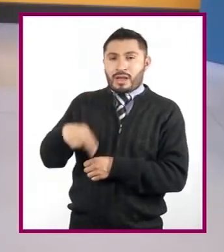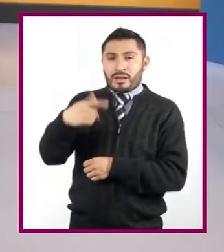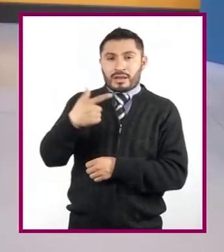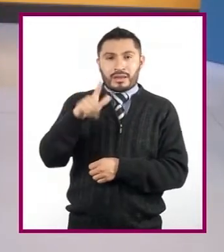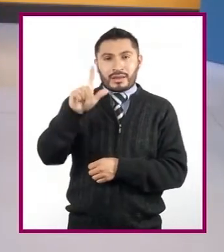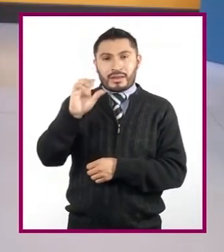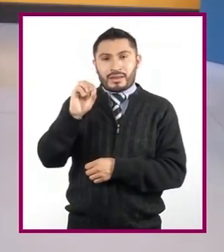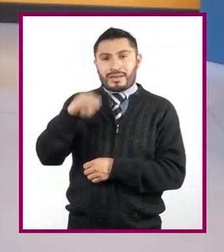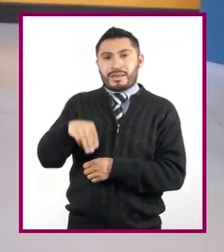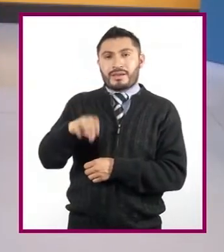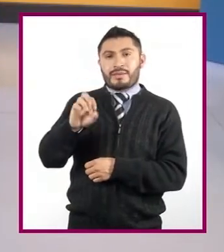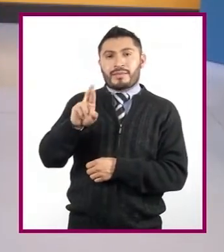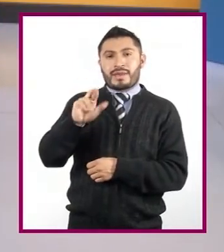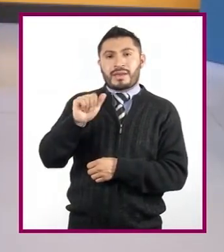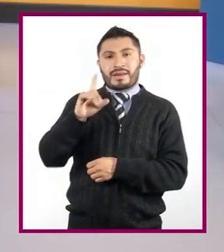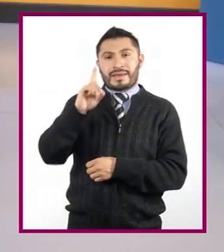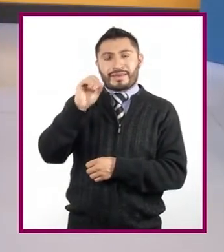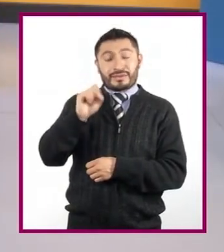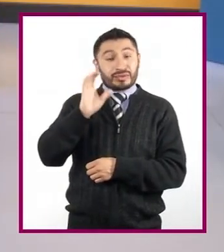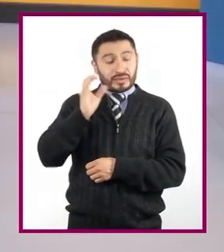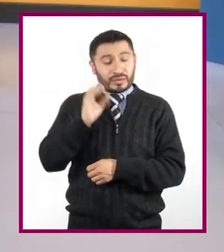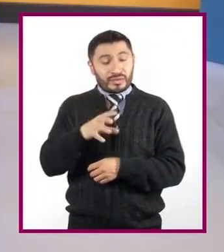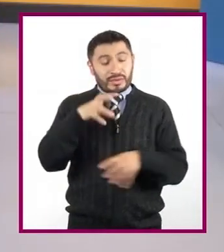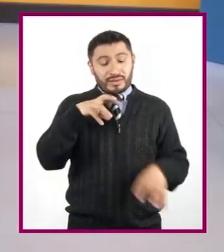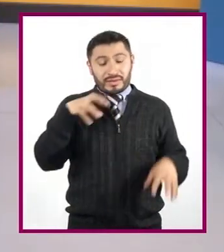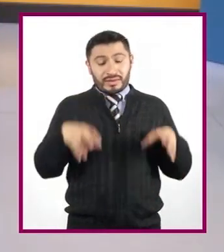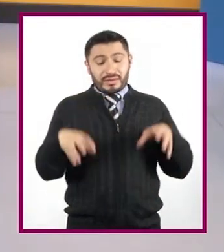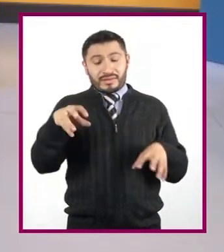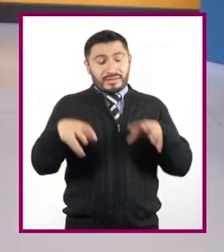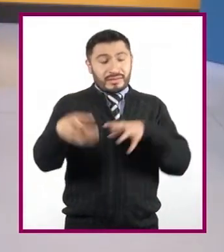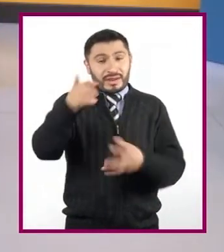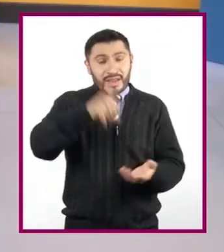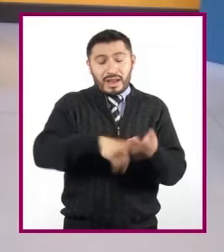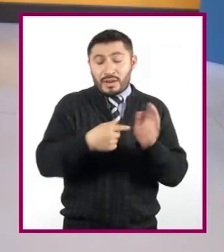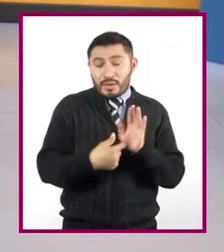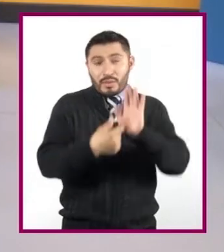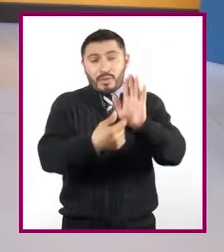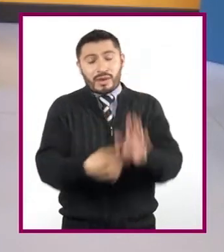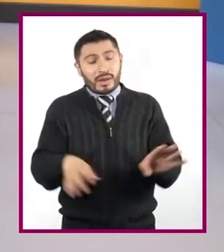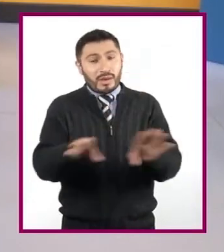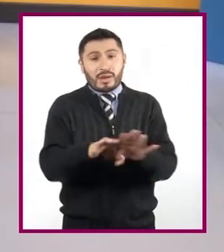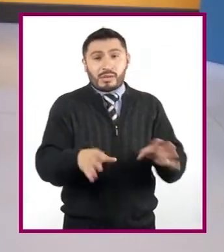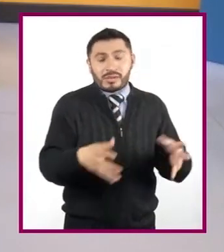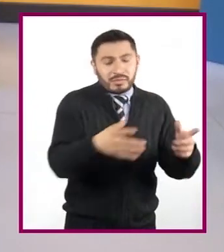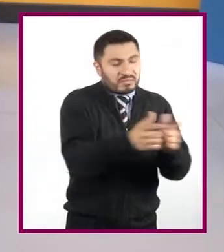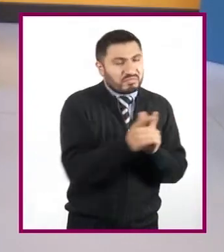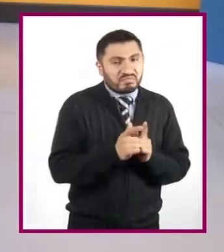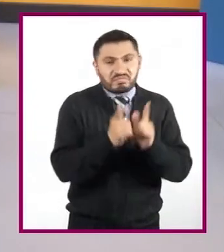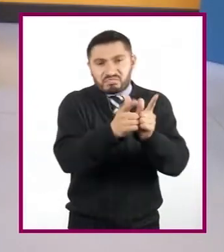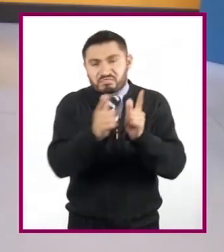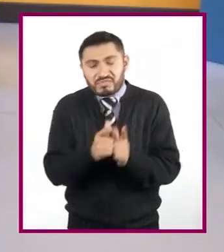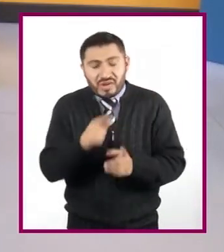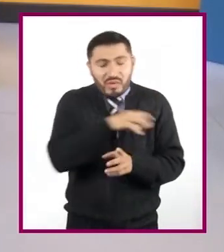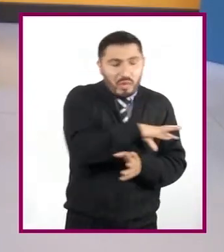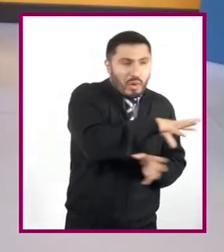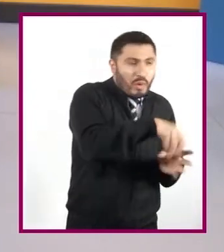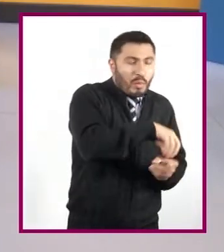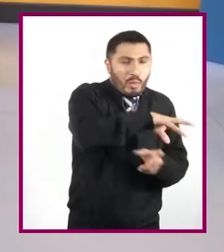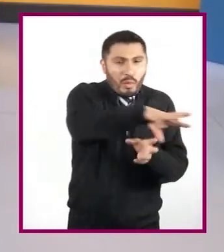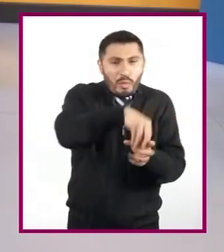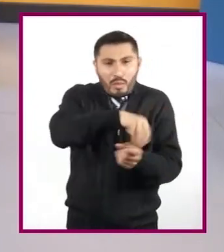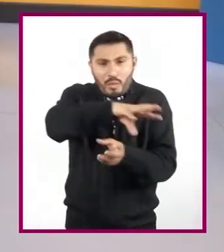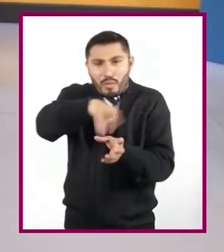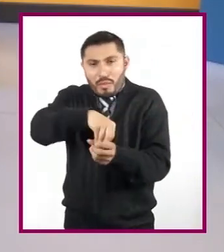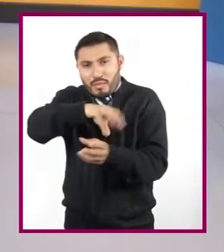los elementos que van a formar parte de la muestra son una colección o conglomerado de unidades de